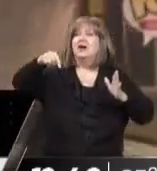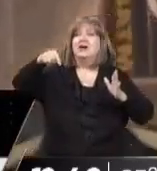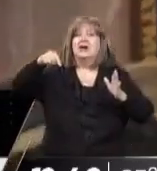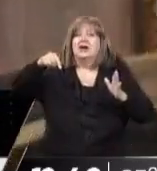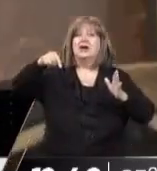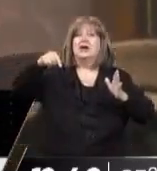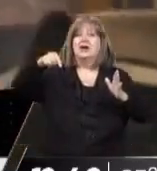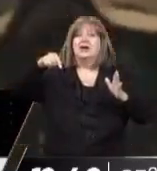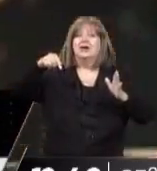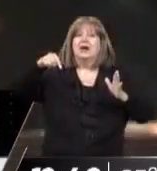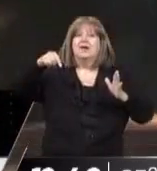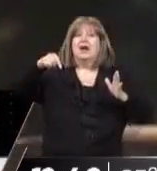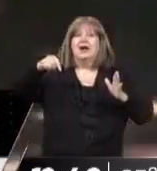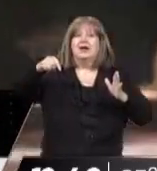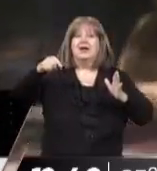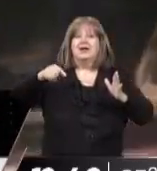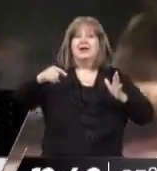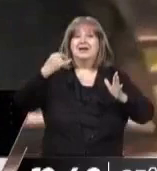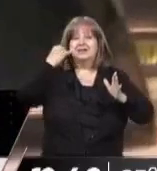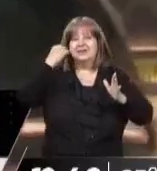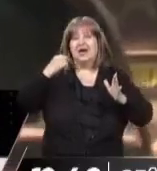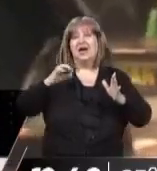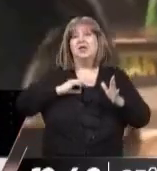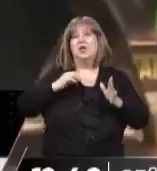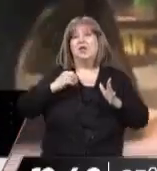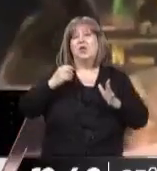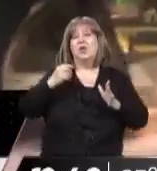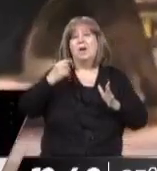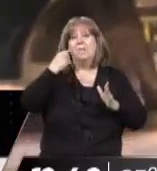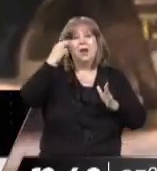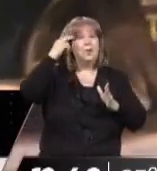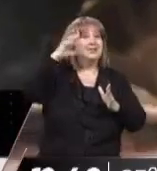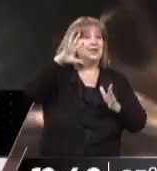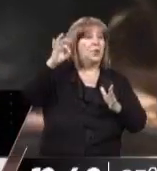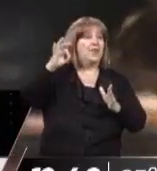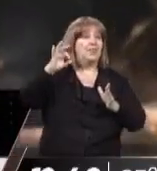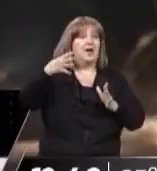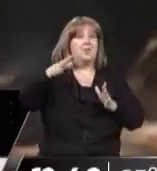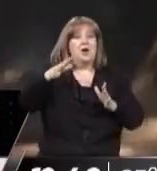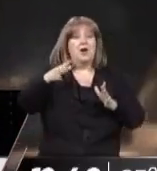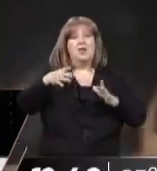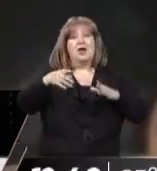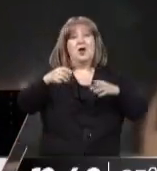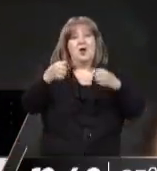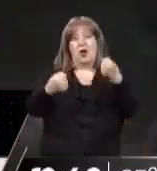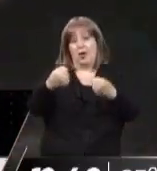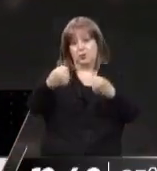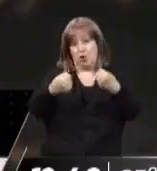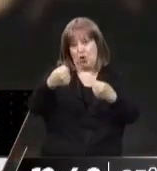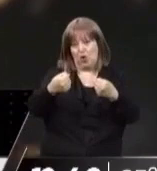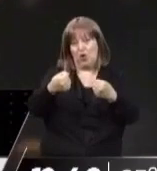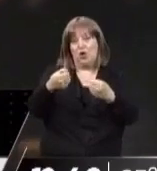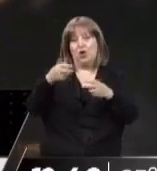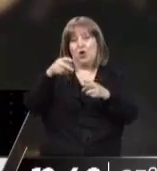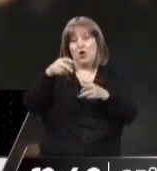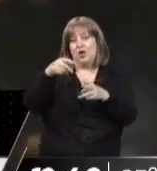Batman con el Batimóvil. Ah, es bien de los 70. Es bien de los 50, así onda como el Batman de Adam West. ¿Lo ves, Luisito? ¿Lo ves